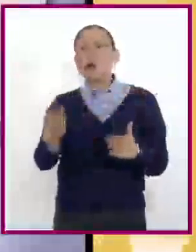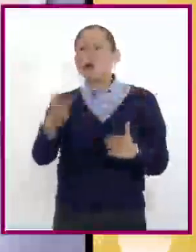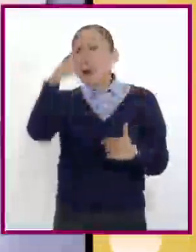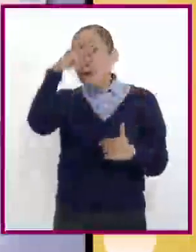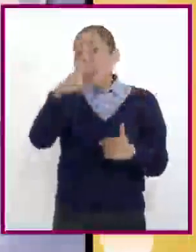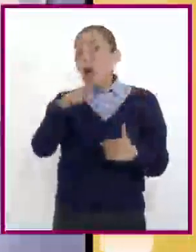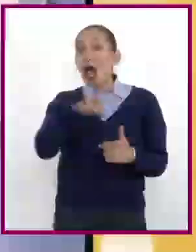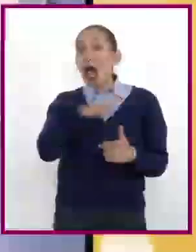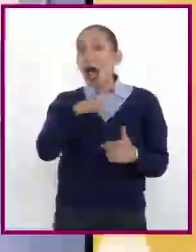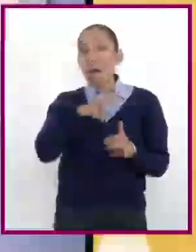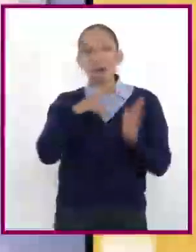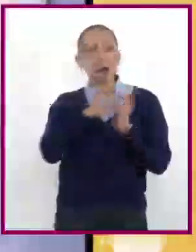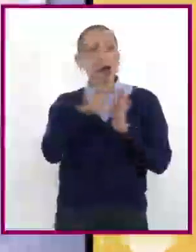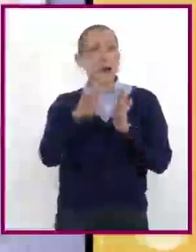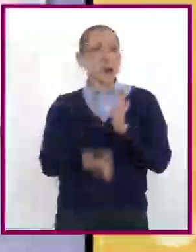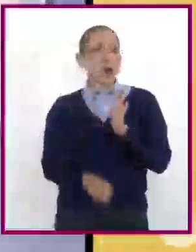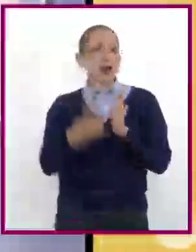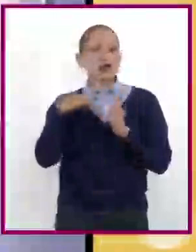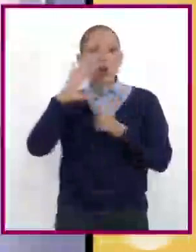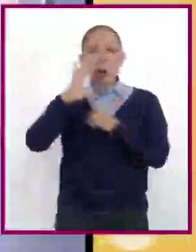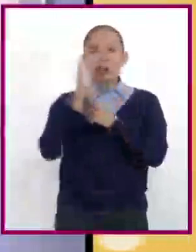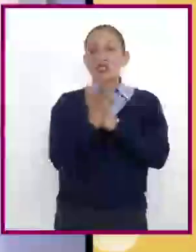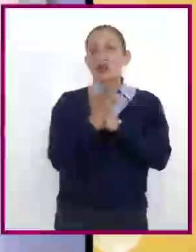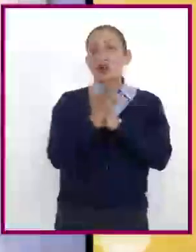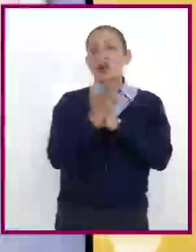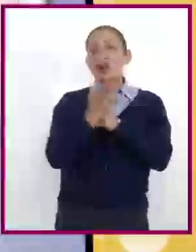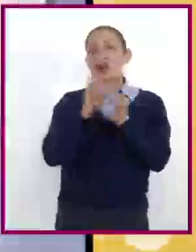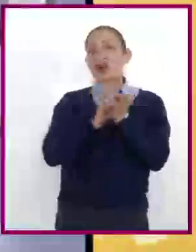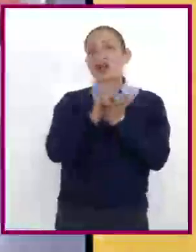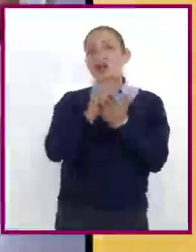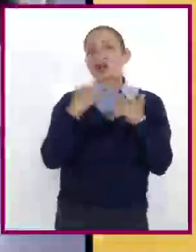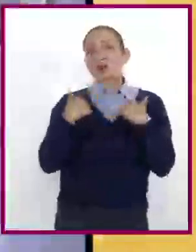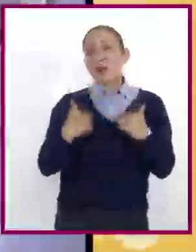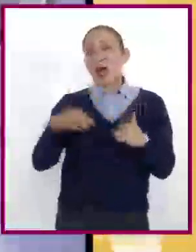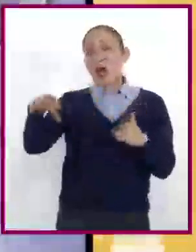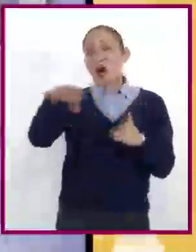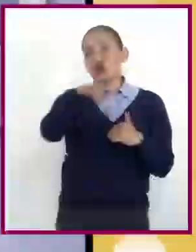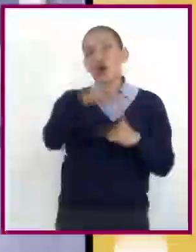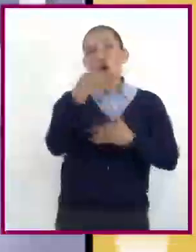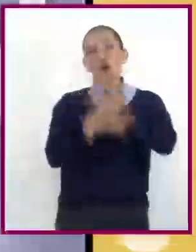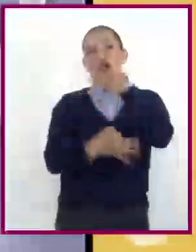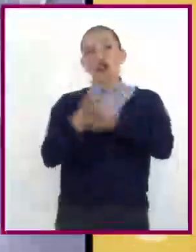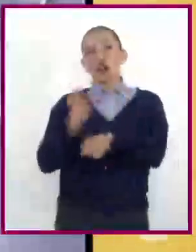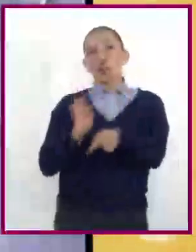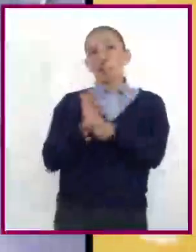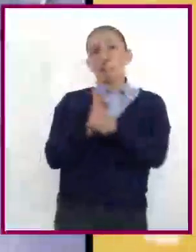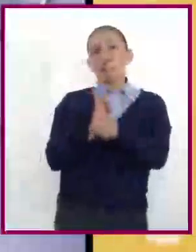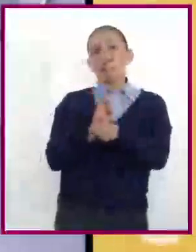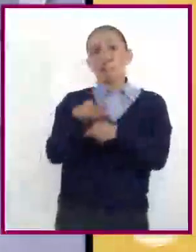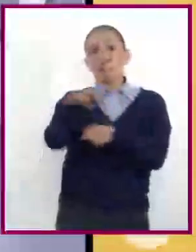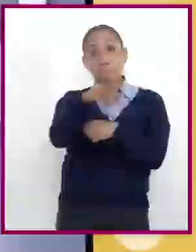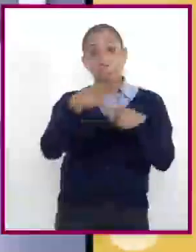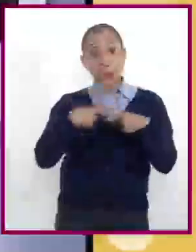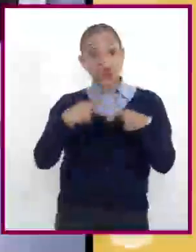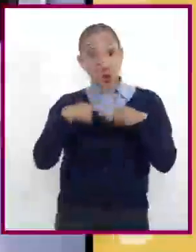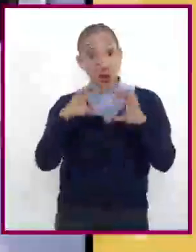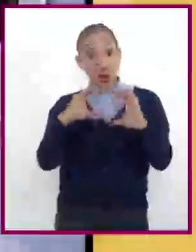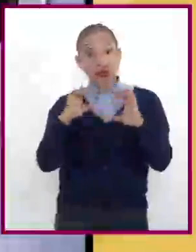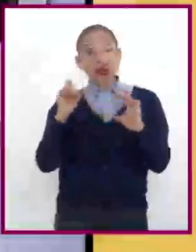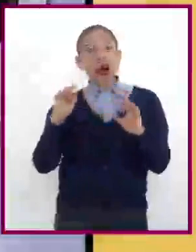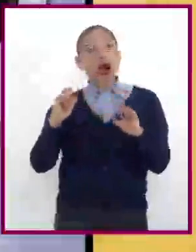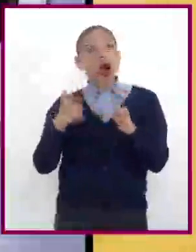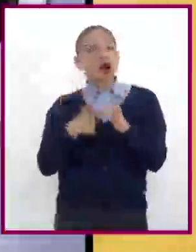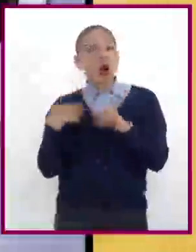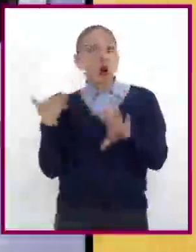México existen, por ejemplo, las comisiones de derechos humanos o el juicio de amparo, que protegen a los ciudadanos de